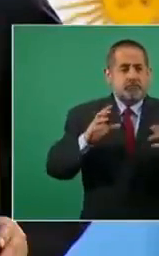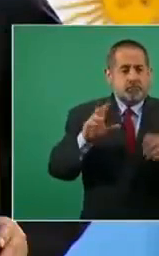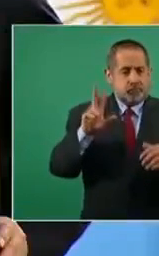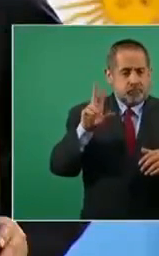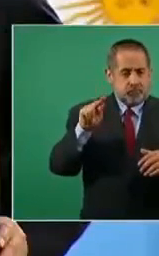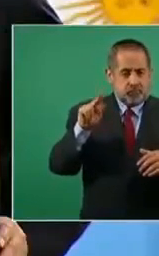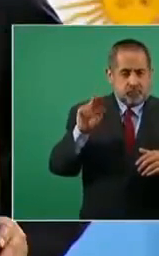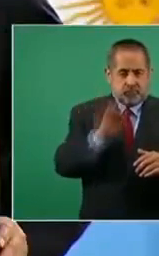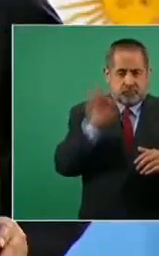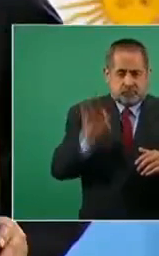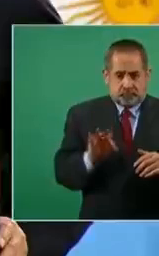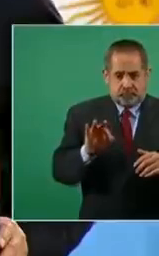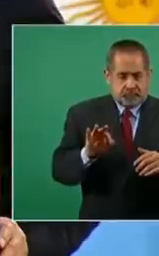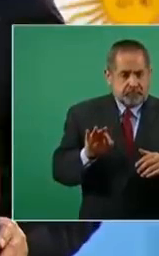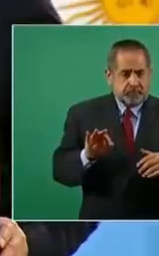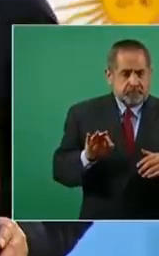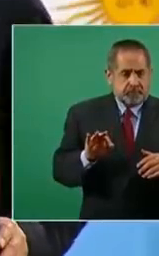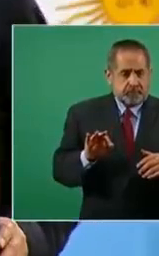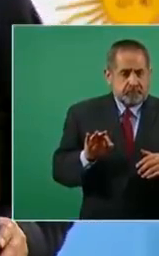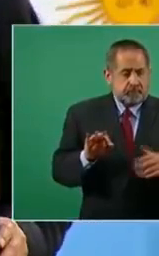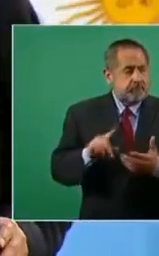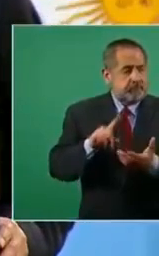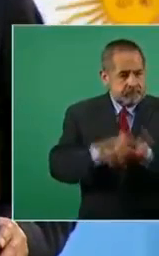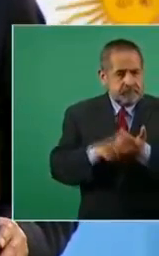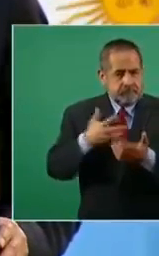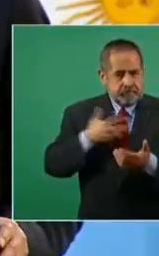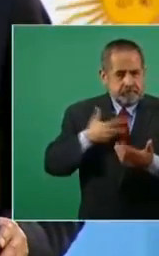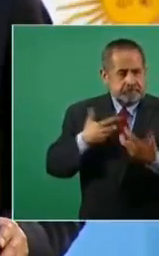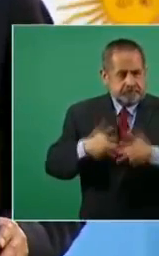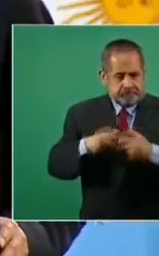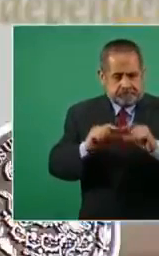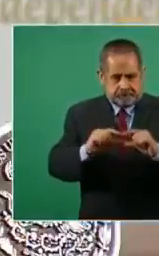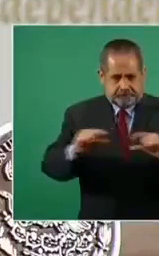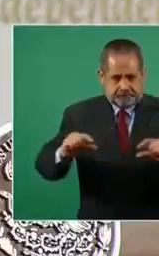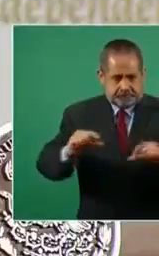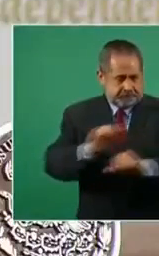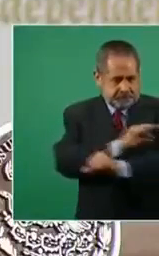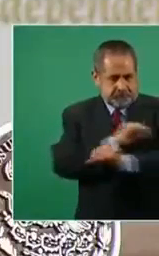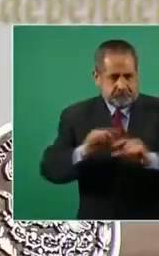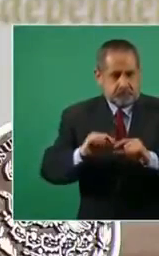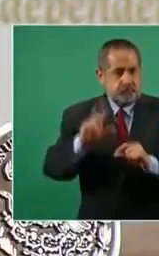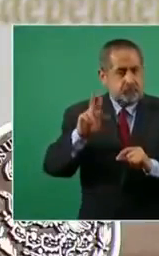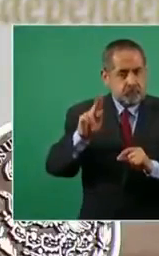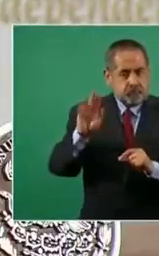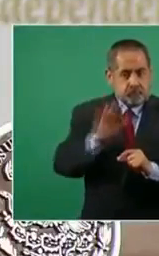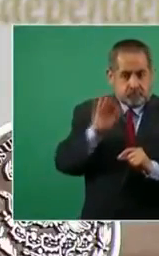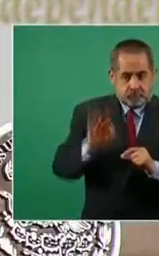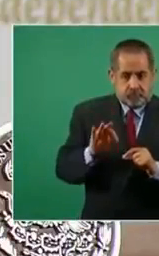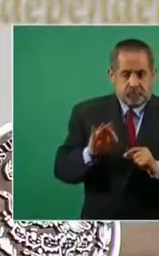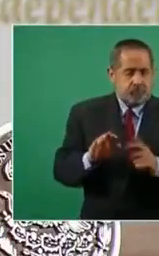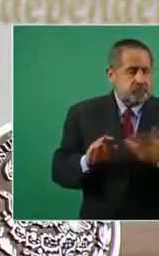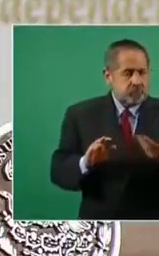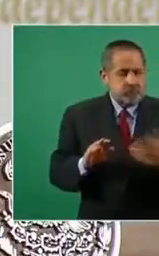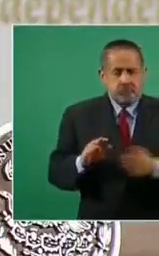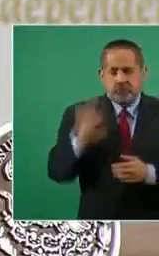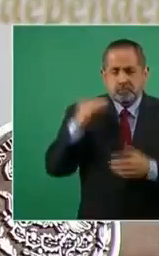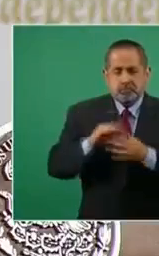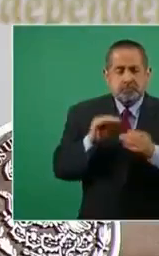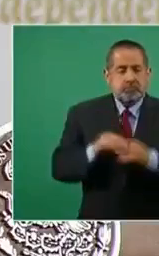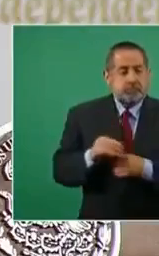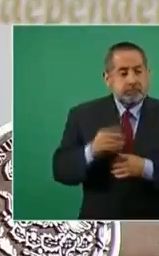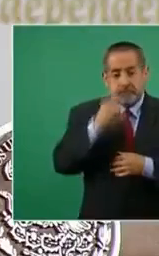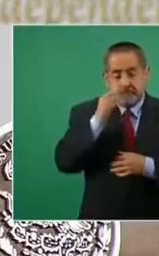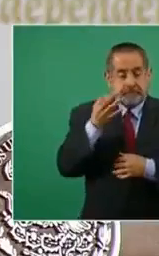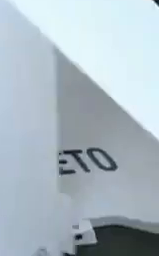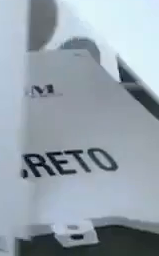procesos electorales por establecer con eso una relación de desigualdad de fuerza al asumirse el Ejecutivo no